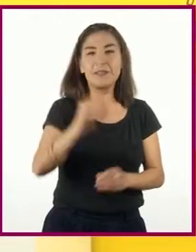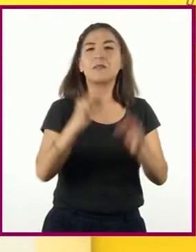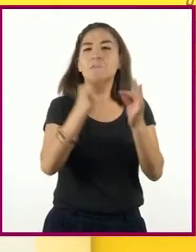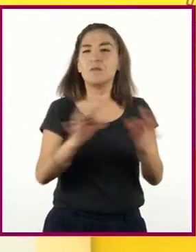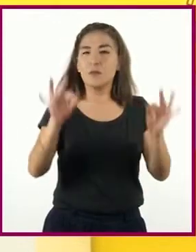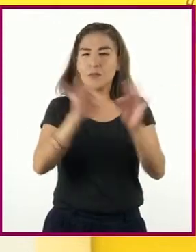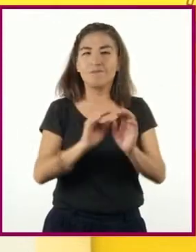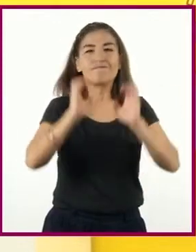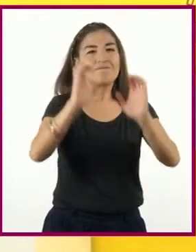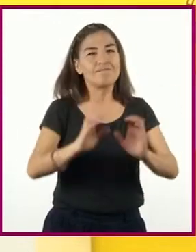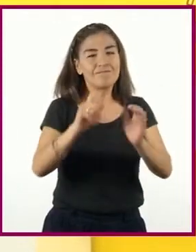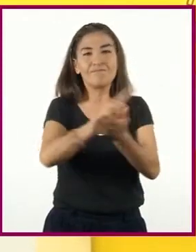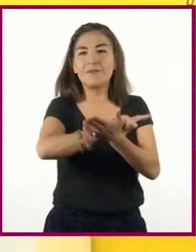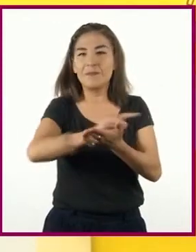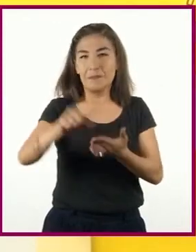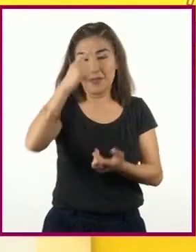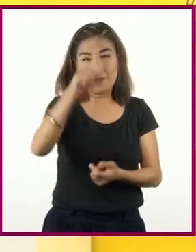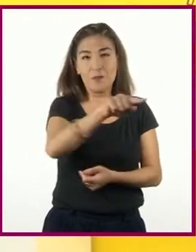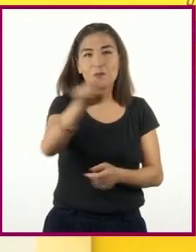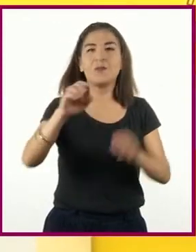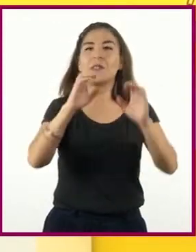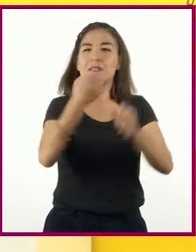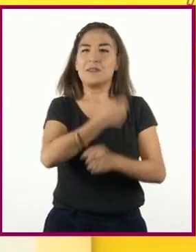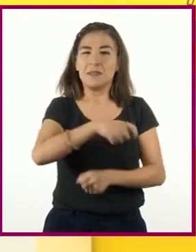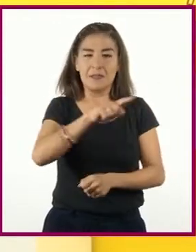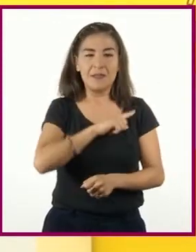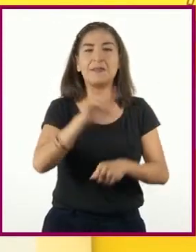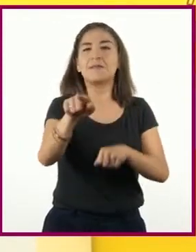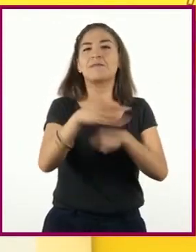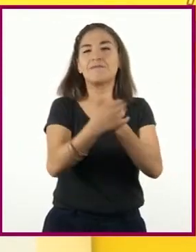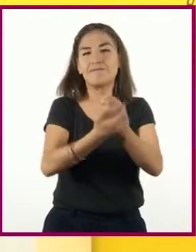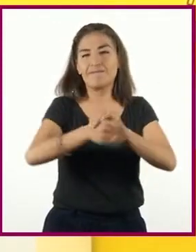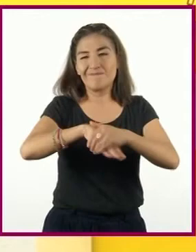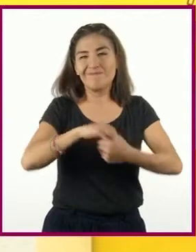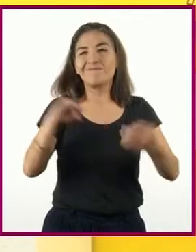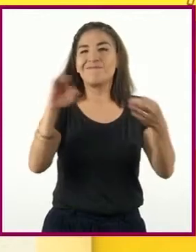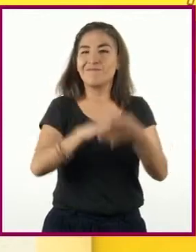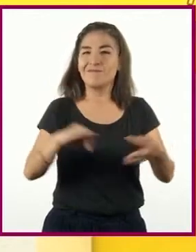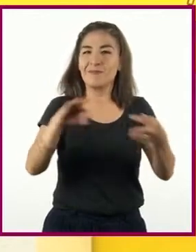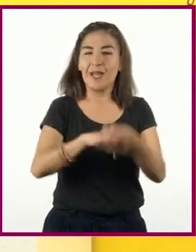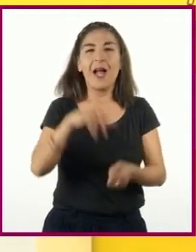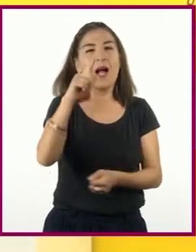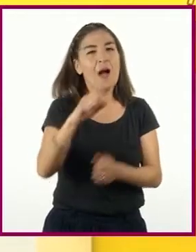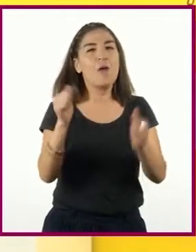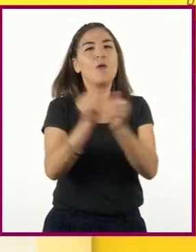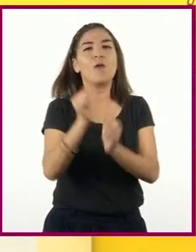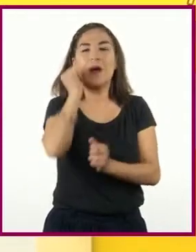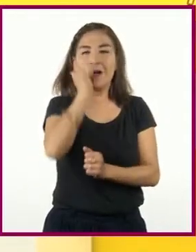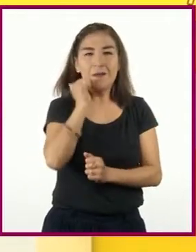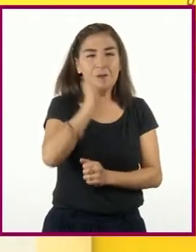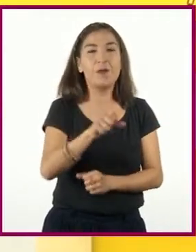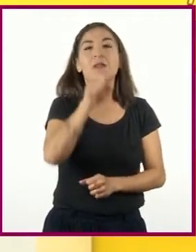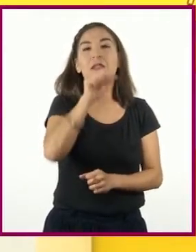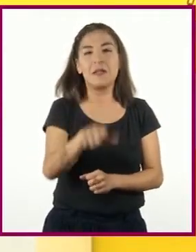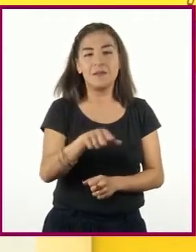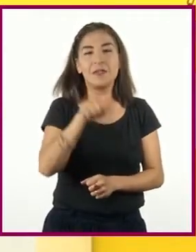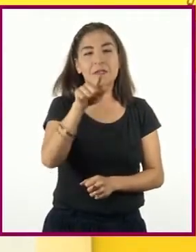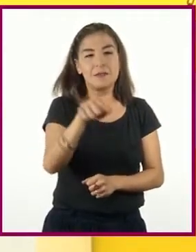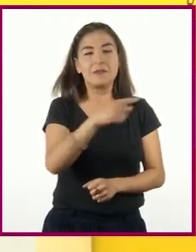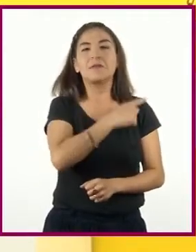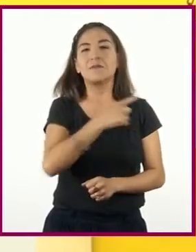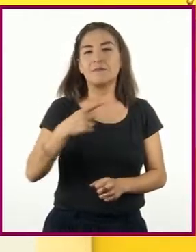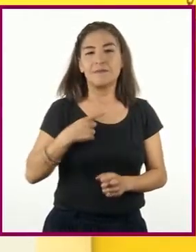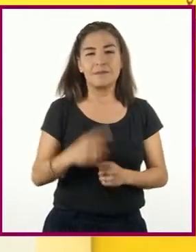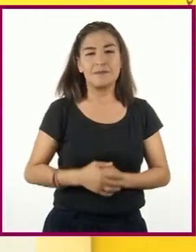los hábitos de higiene para cuidar su salud, como lavarse las manos constantemente con agua y jabón y, en la medida de lo